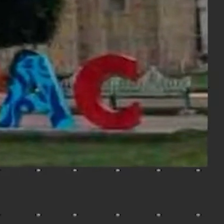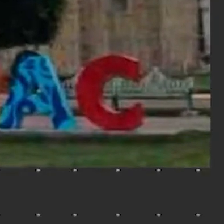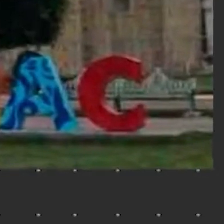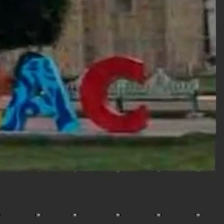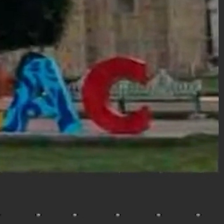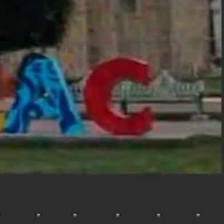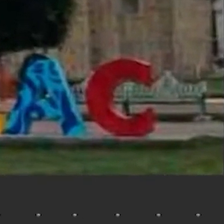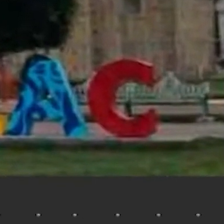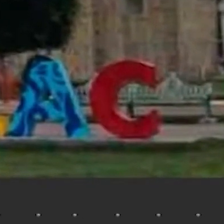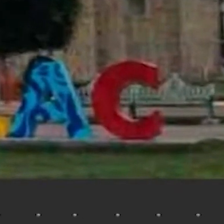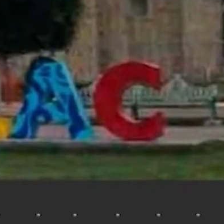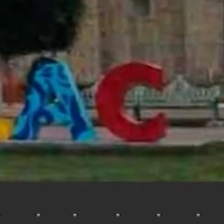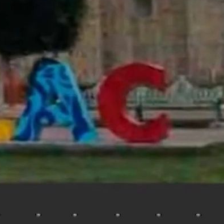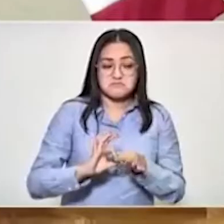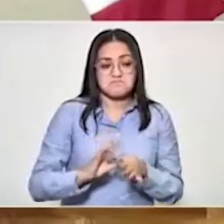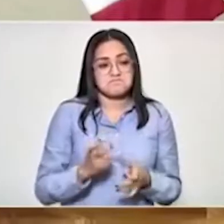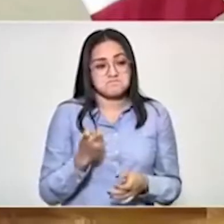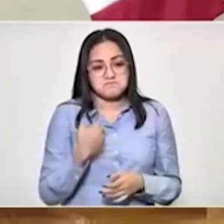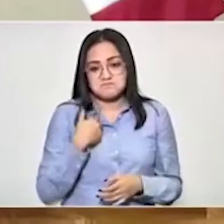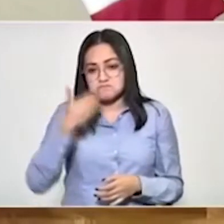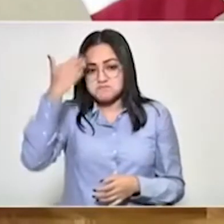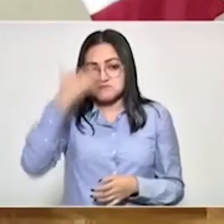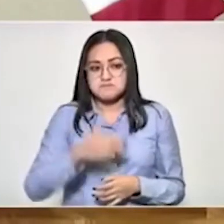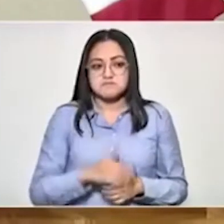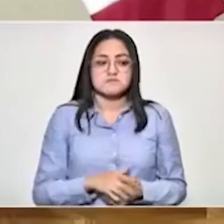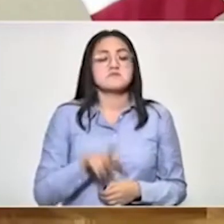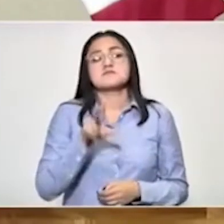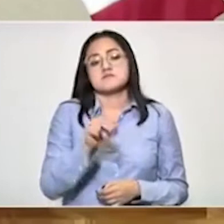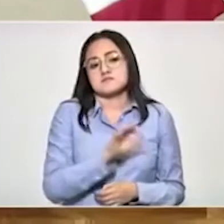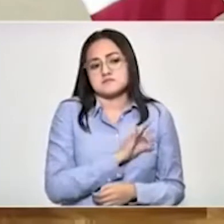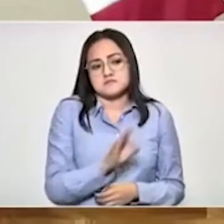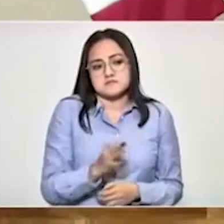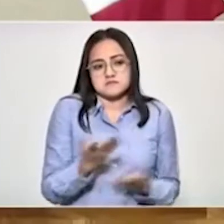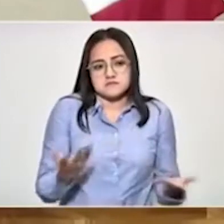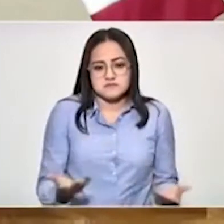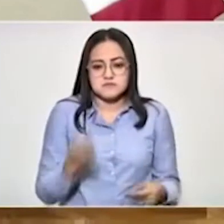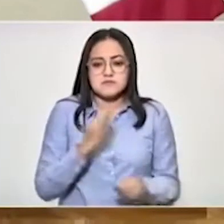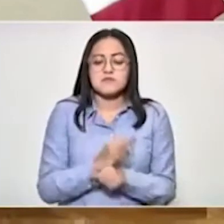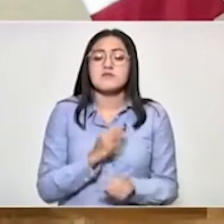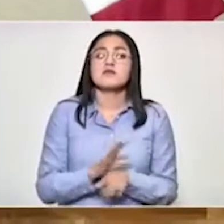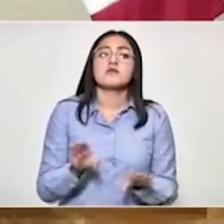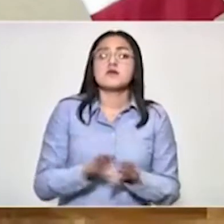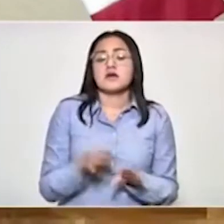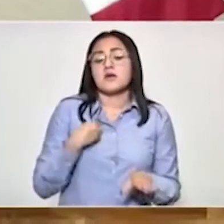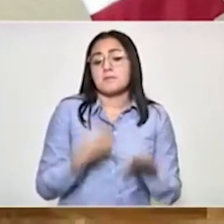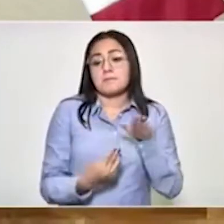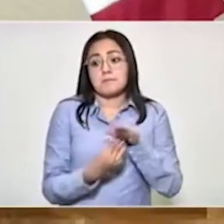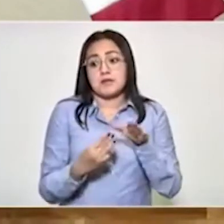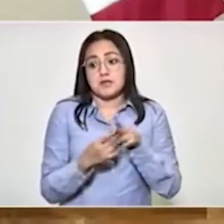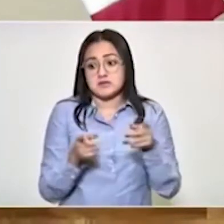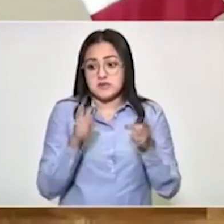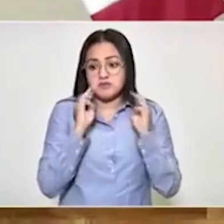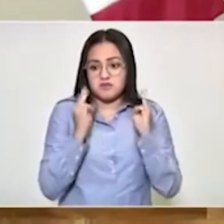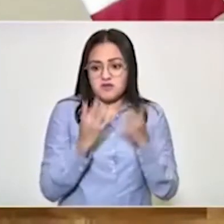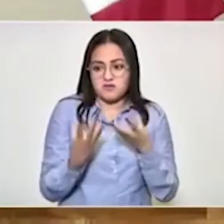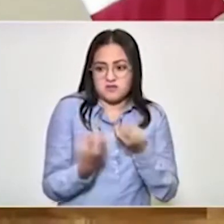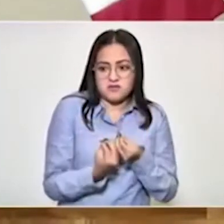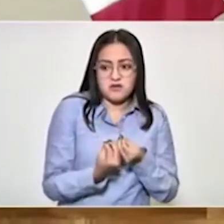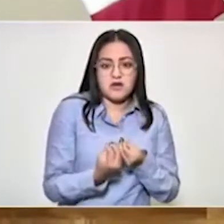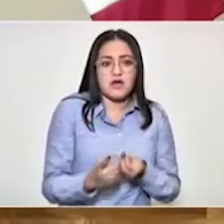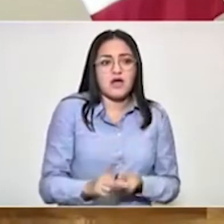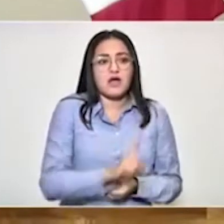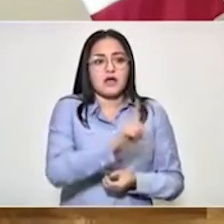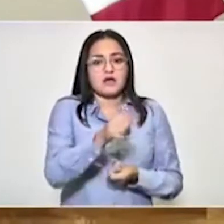preventiva justificada oficiosa cuando no se puede estar en la mesa de los delincuentes y después salir a decir